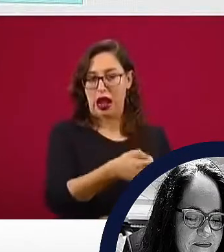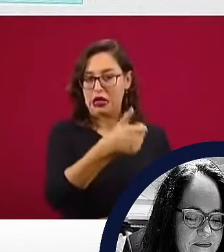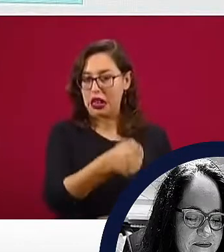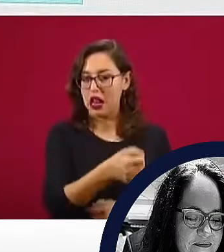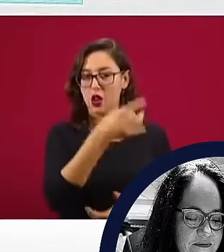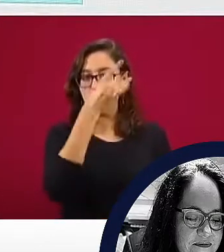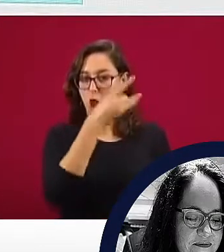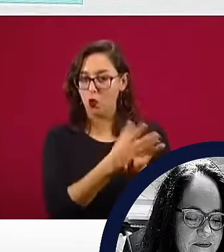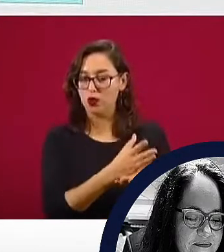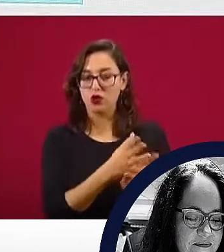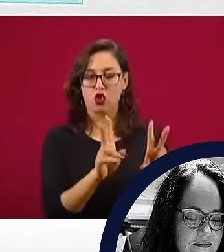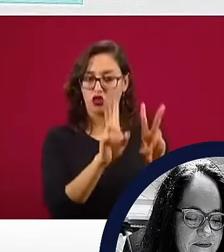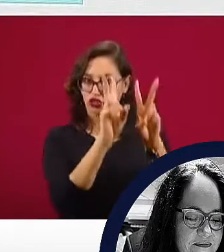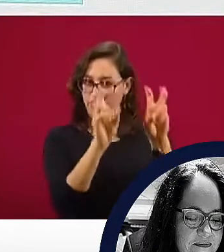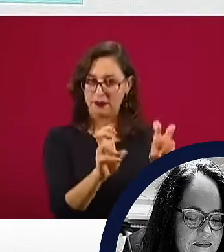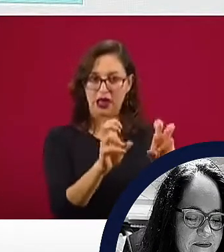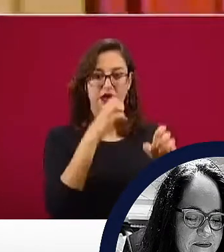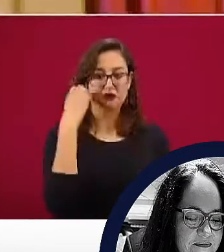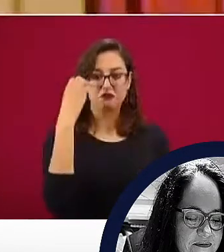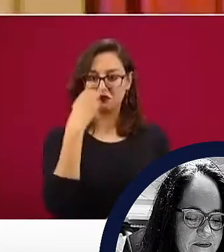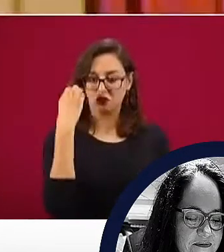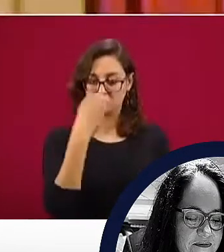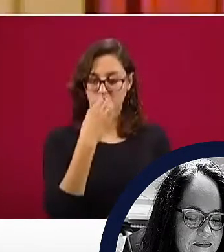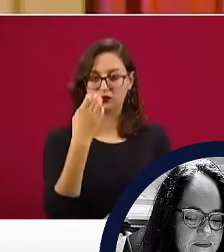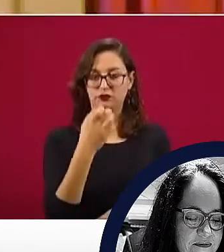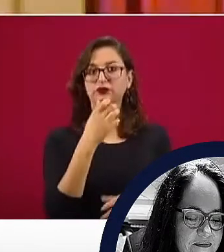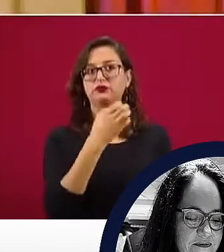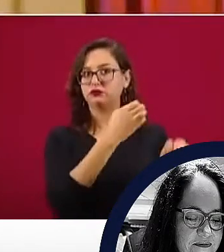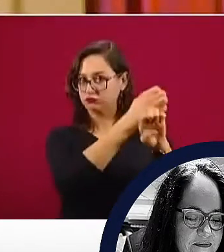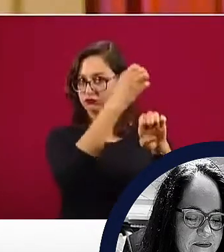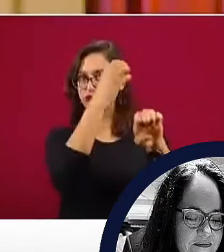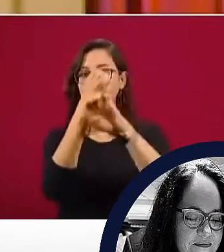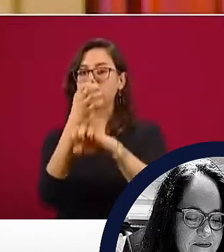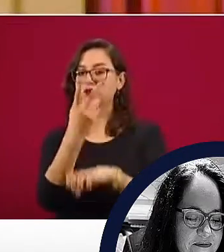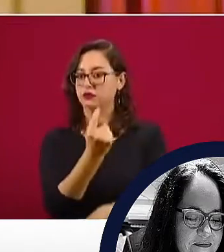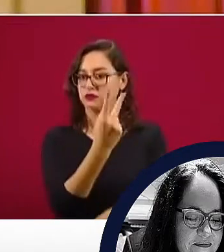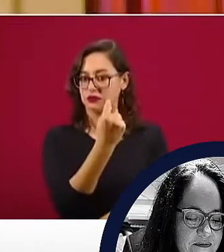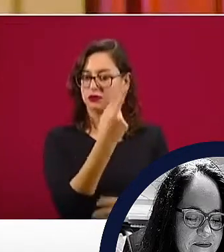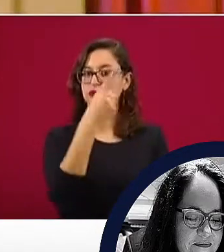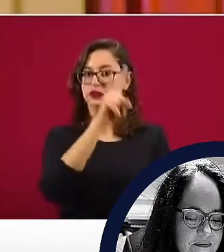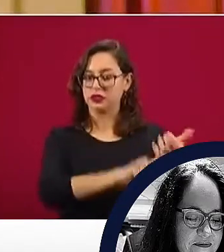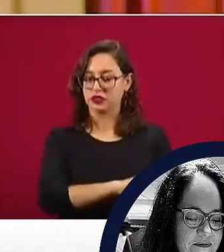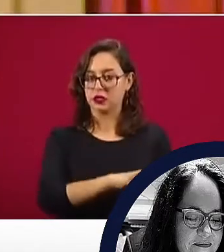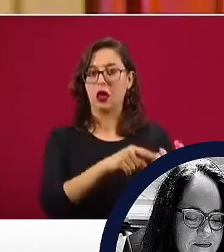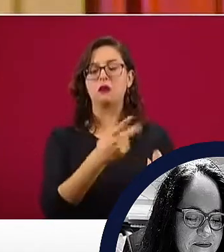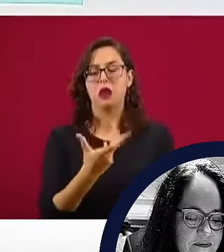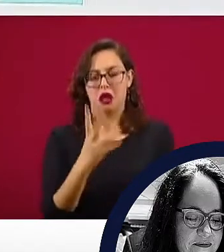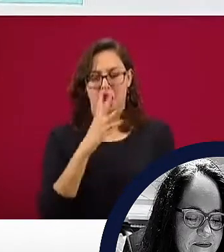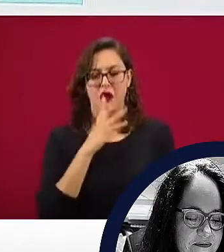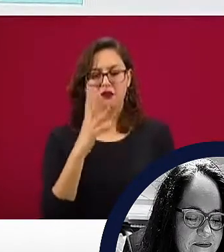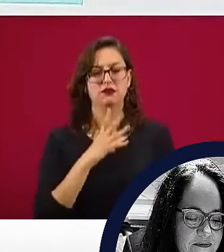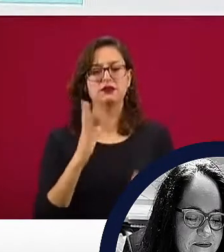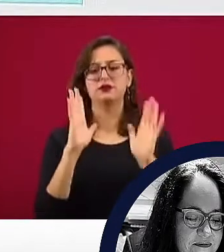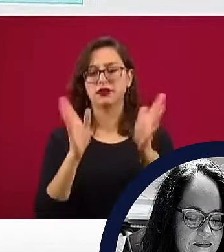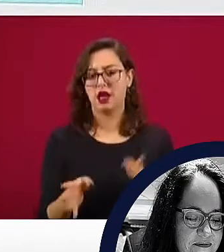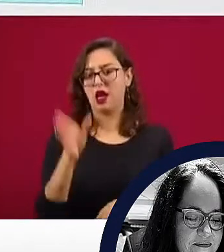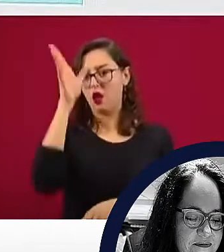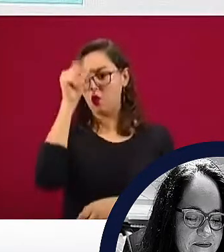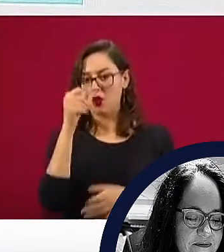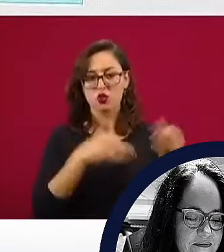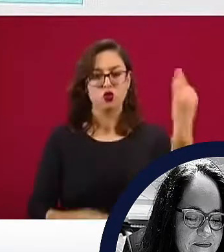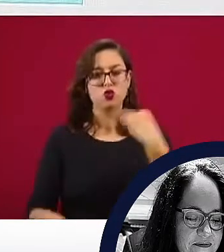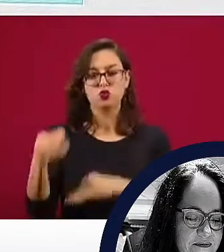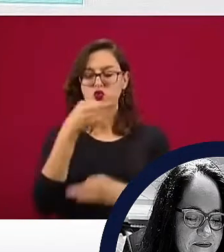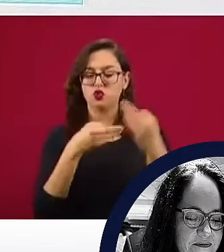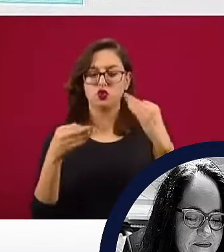las madres, las personas que estamos a cargo de cuidar a una persona con discapacidad, nos descuidamos y nos desgastamos, pues también